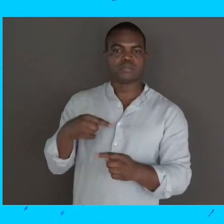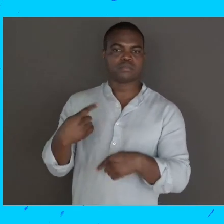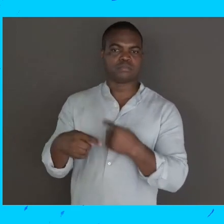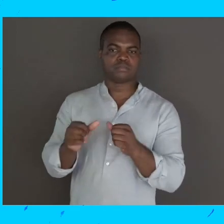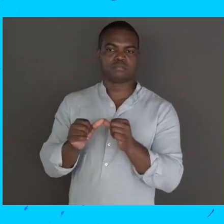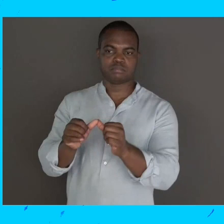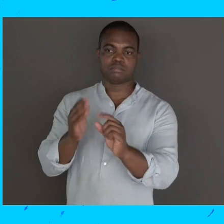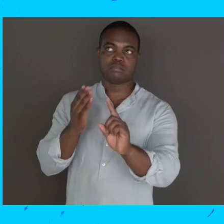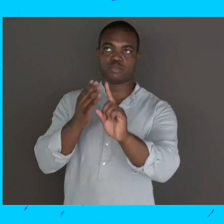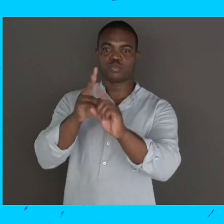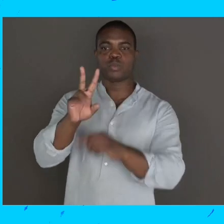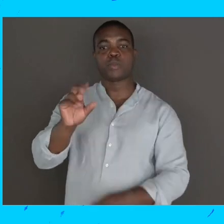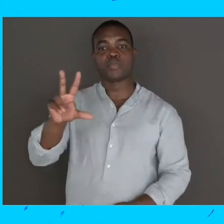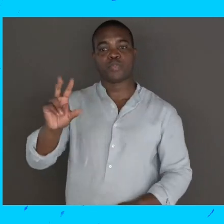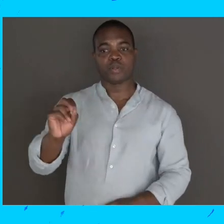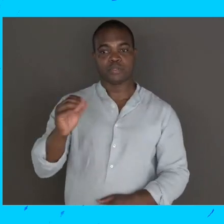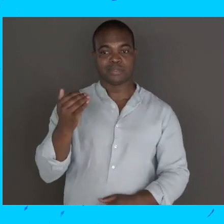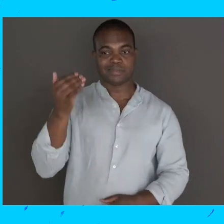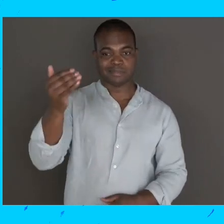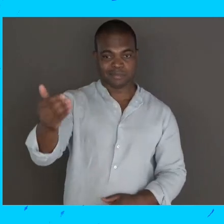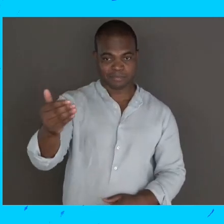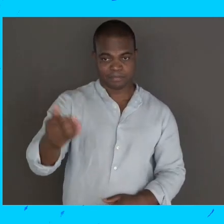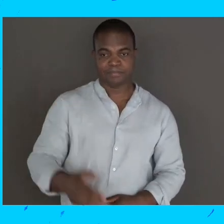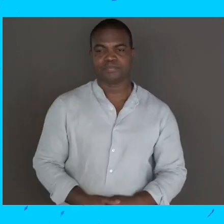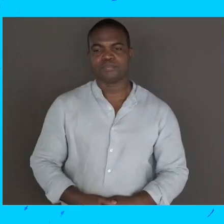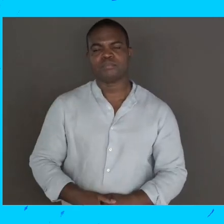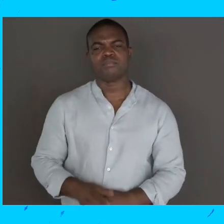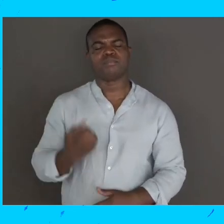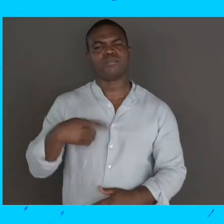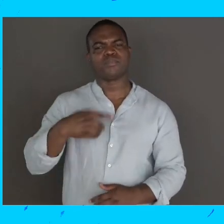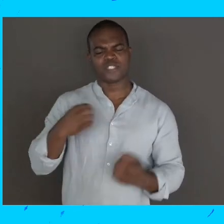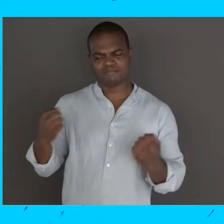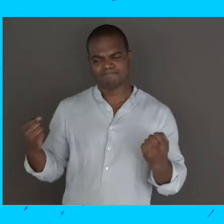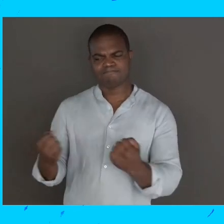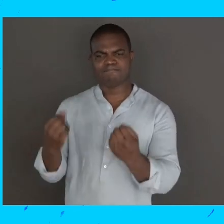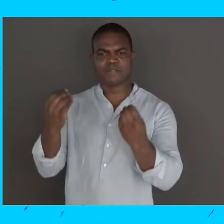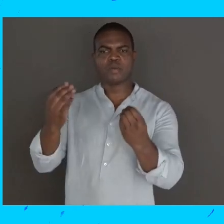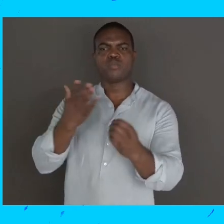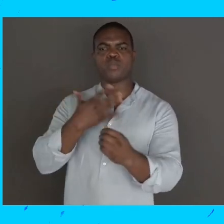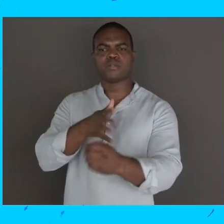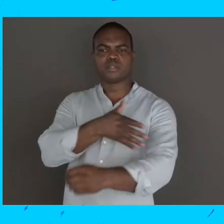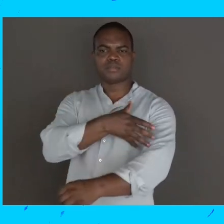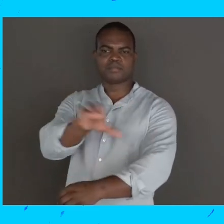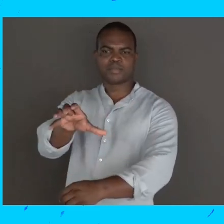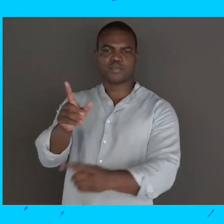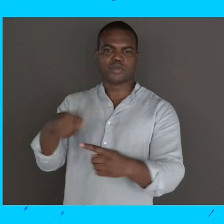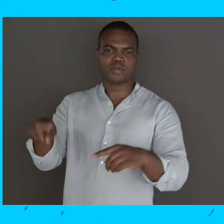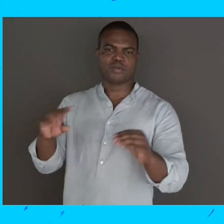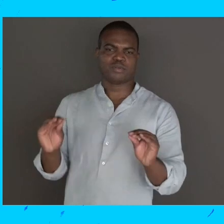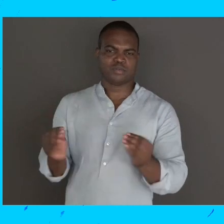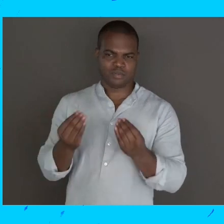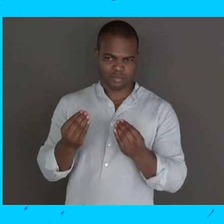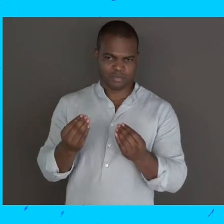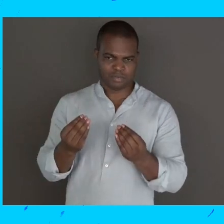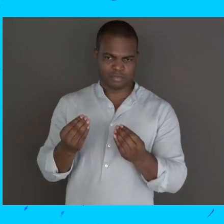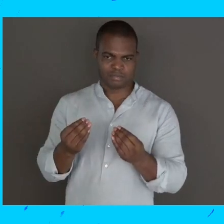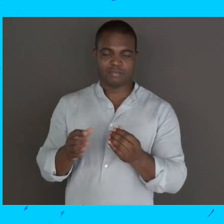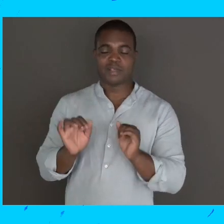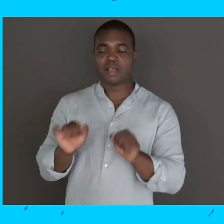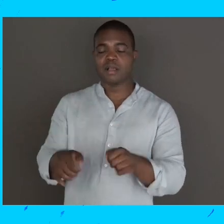región. Estamos juntos en nuestro entendimiento que el casamiento infantil y